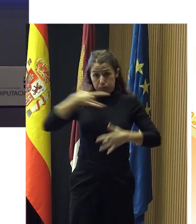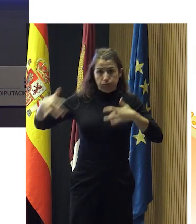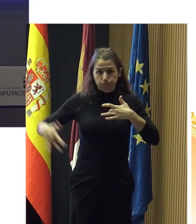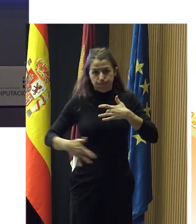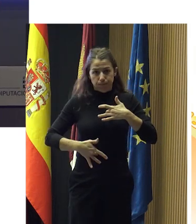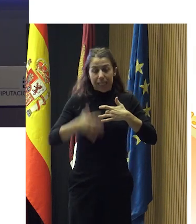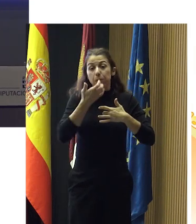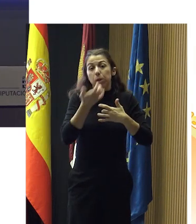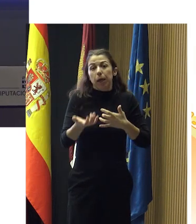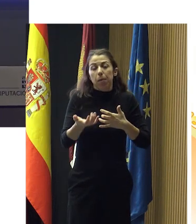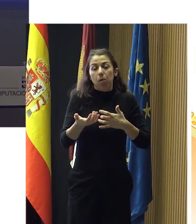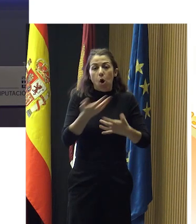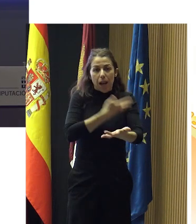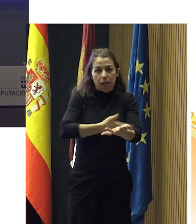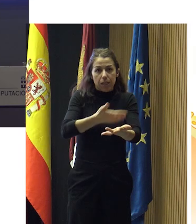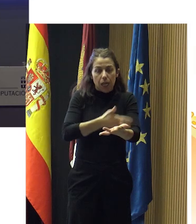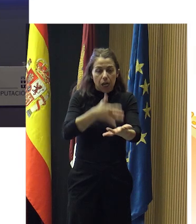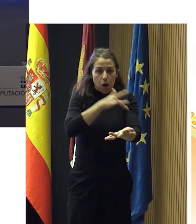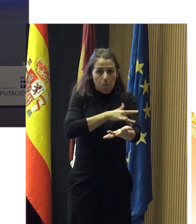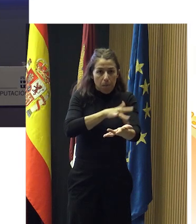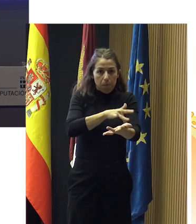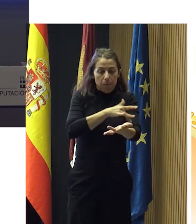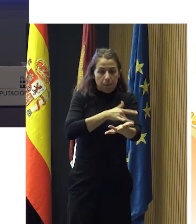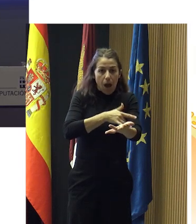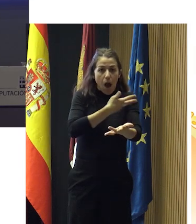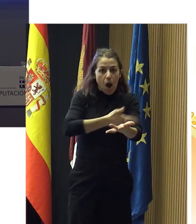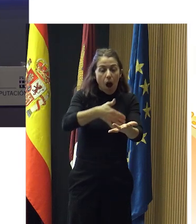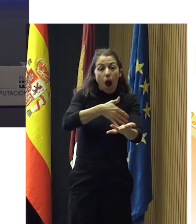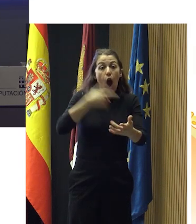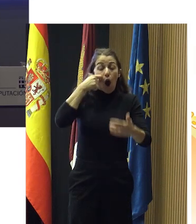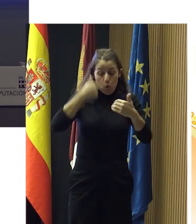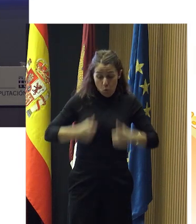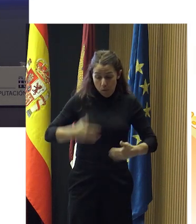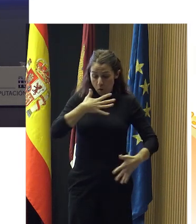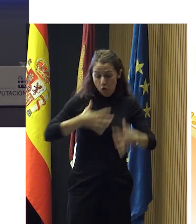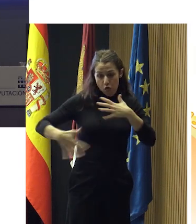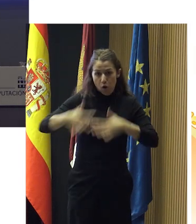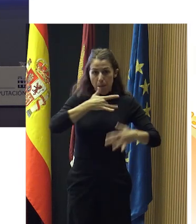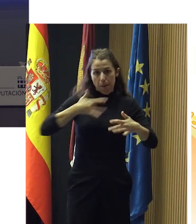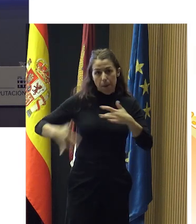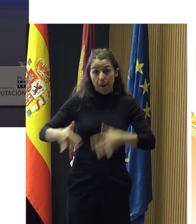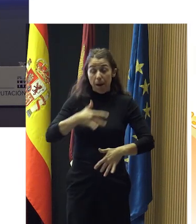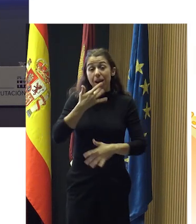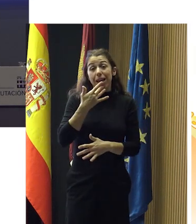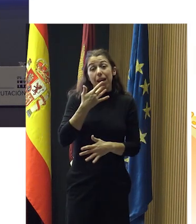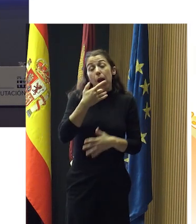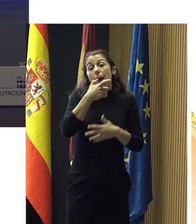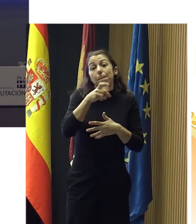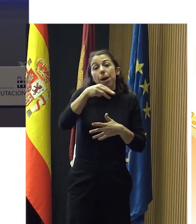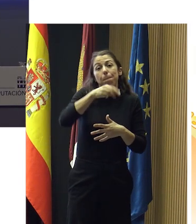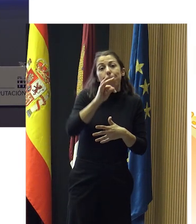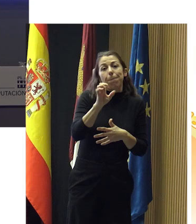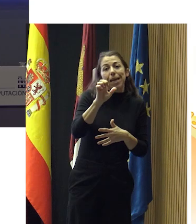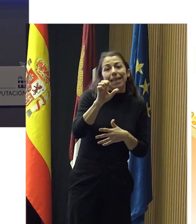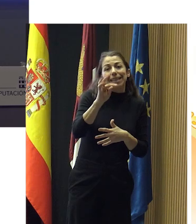tumorales invaden los vasos sanguíneos, van a ser capaces de migrar a otras zonas de nuestro cuerpo, provocando lo que conocemos como metástasis, que es una de